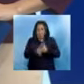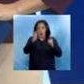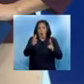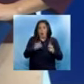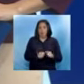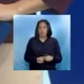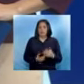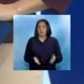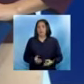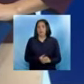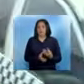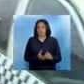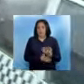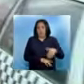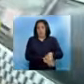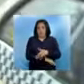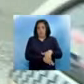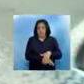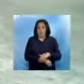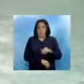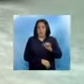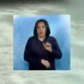gran congestión vehicular.